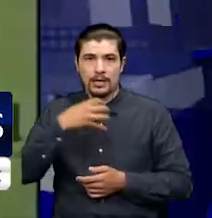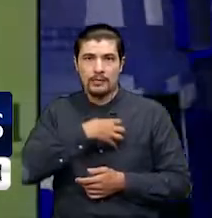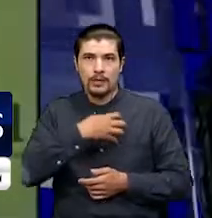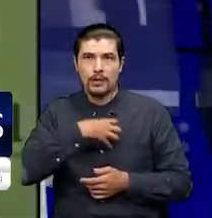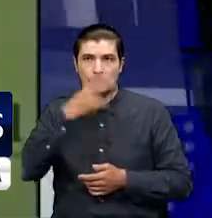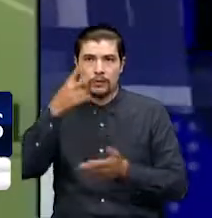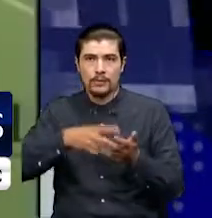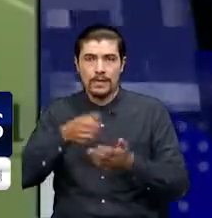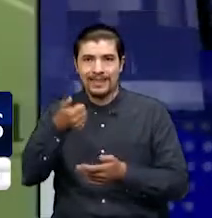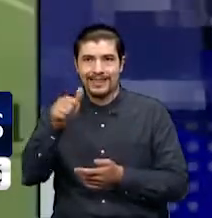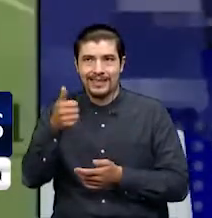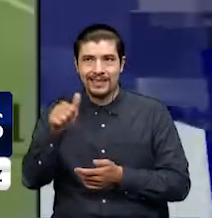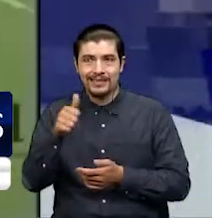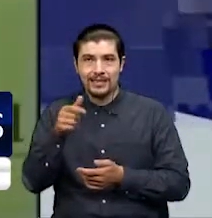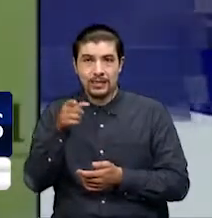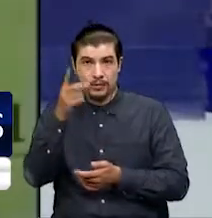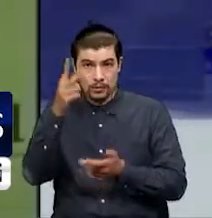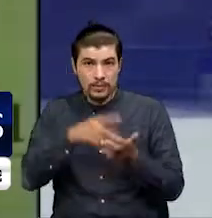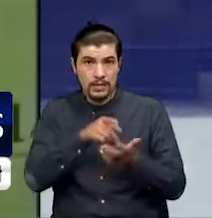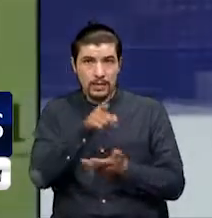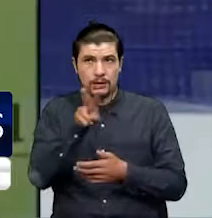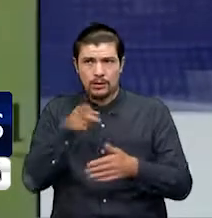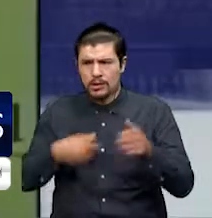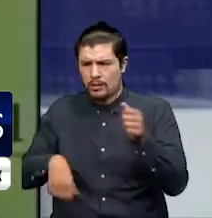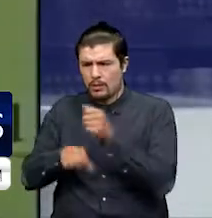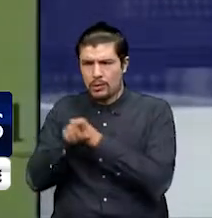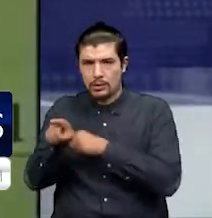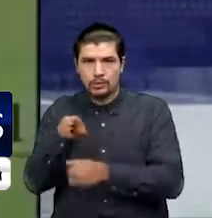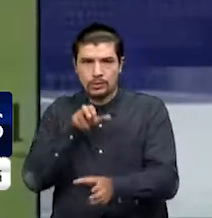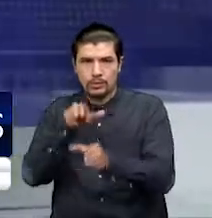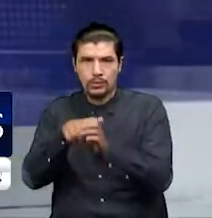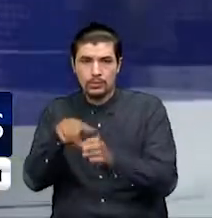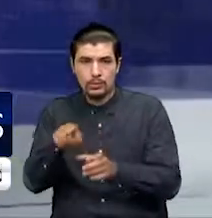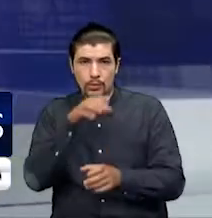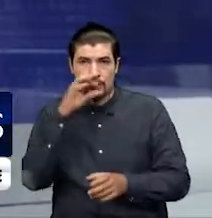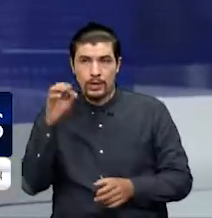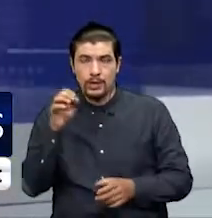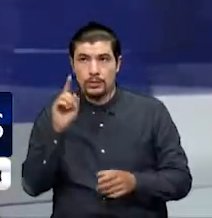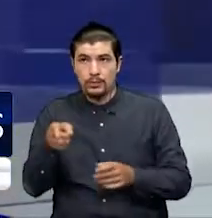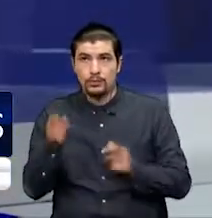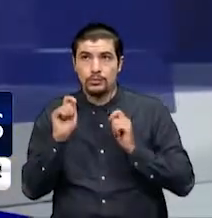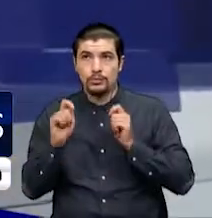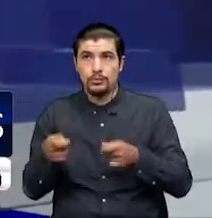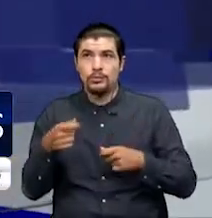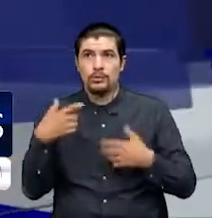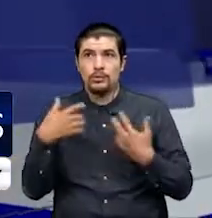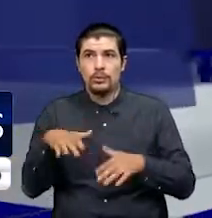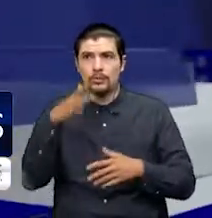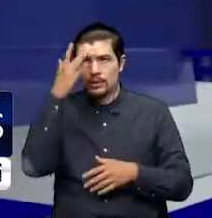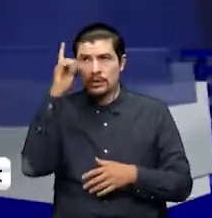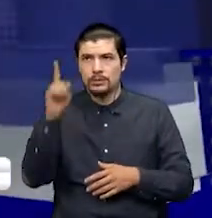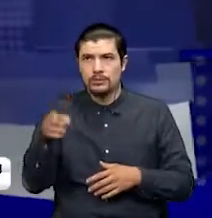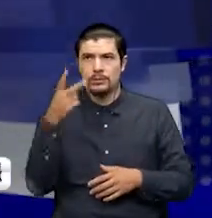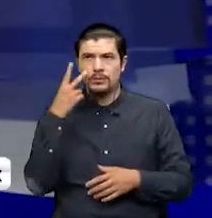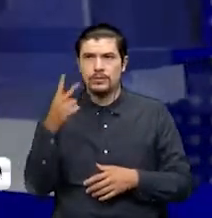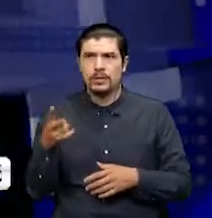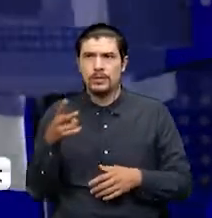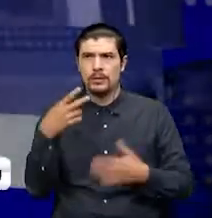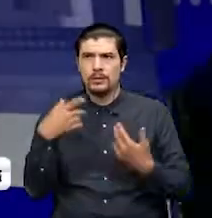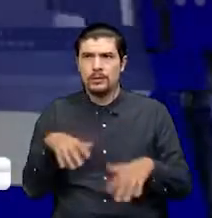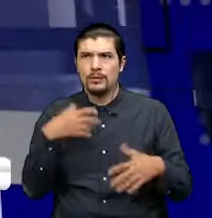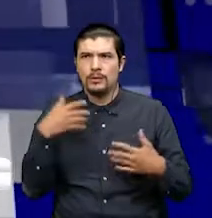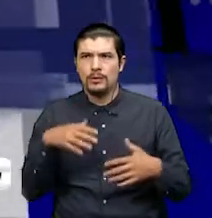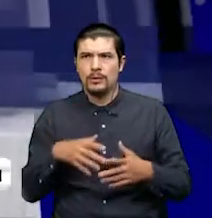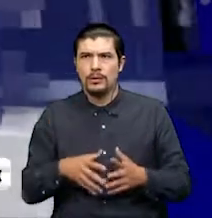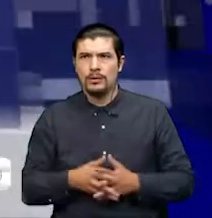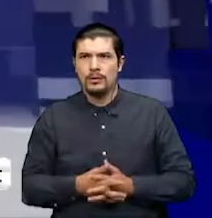caldas y en 2012 tuvo un paso fugaz por la major league soccer es apodado 'el poseído por esta curiosa jugada vistiendo el uniforme del once caldas